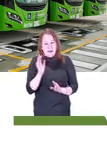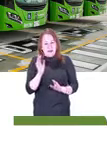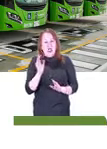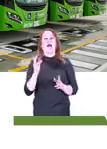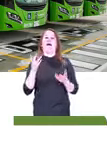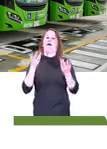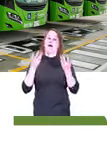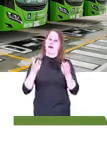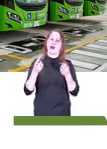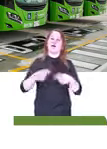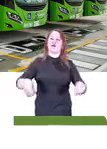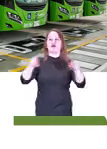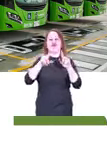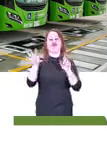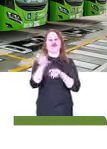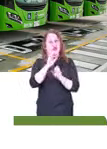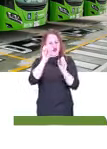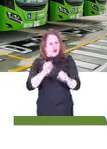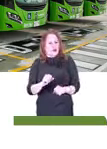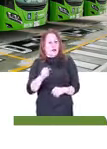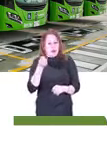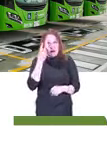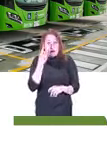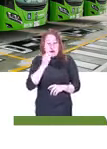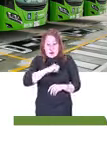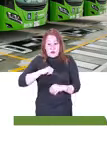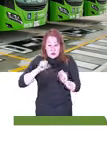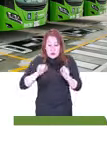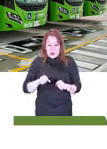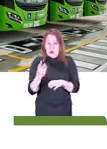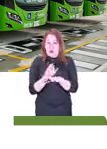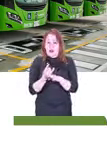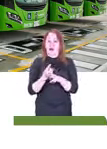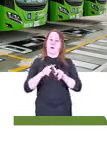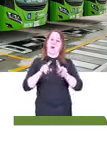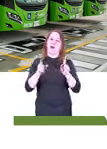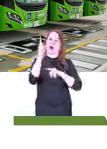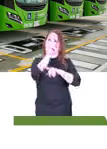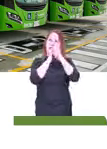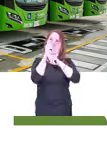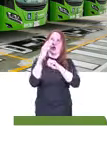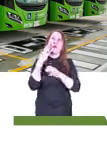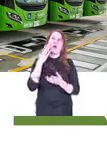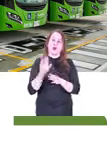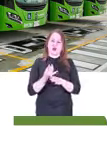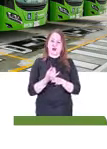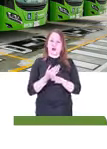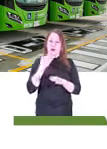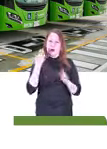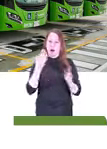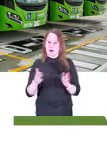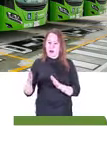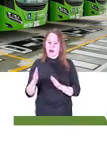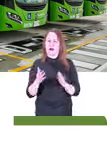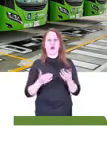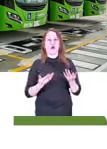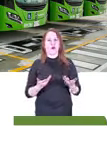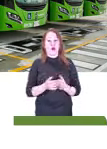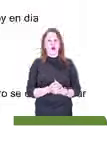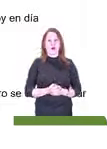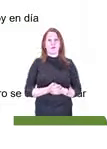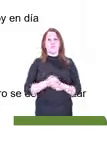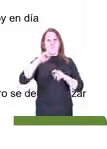entendamos que podemos usar nuestro vehículo privado, claro que sí, pero que hagamos la reflexión de cuándo lo podemos usar, cuándo planeamos nuestro viaje. Y en segundo lugar,